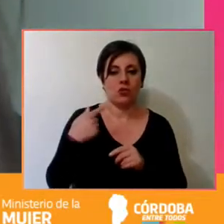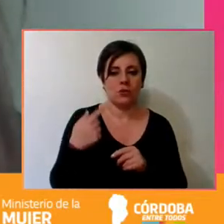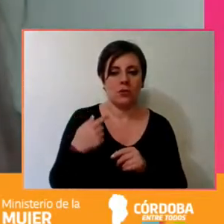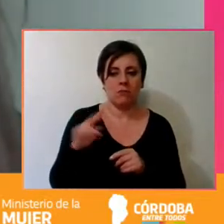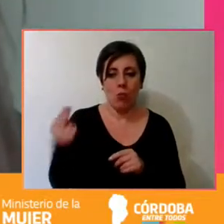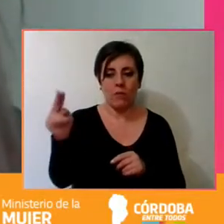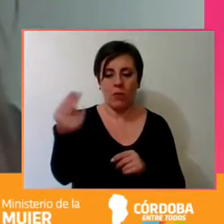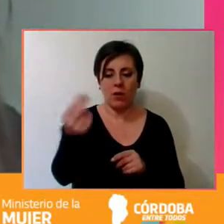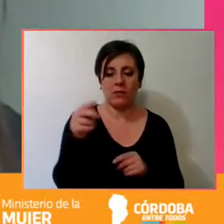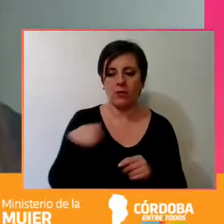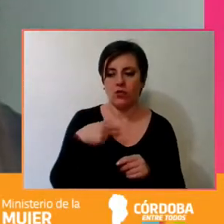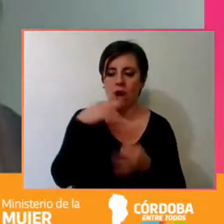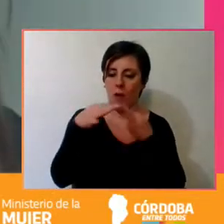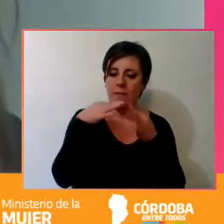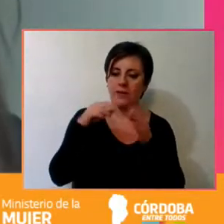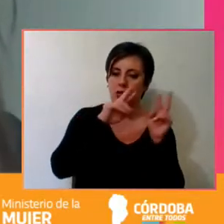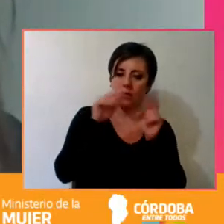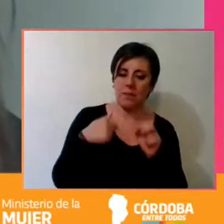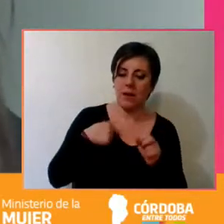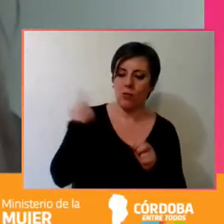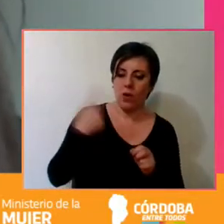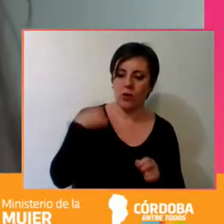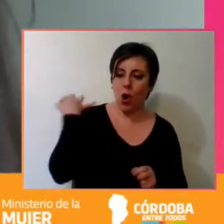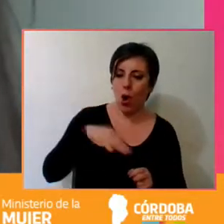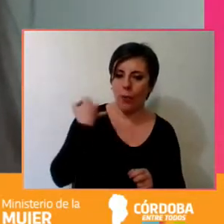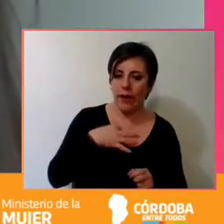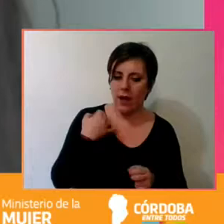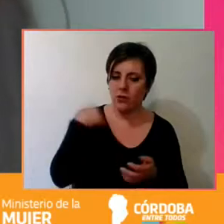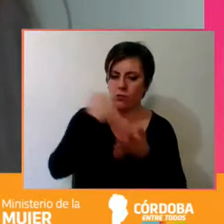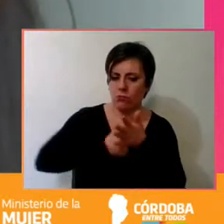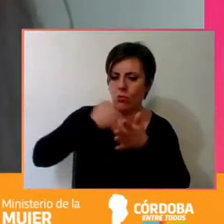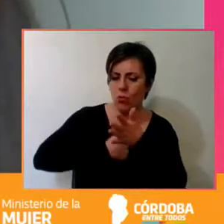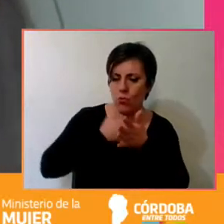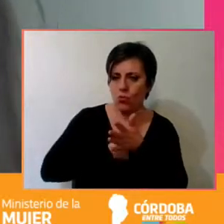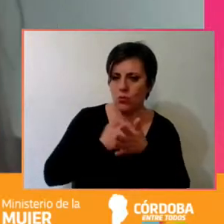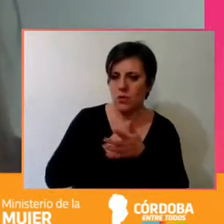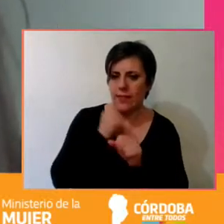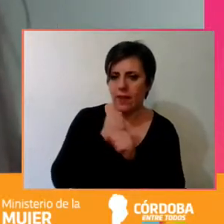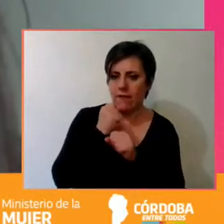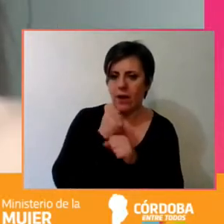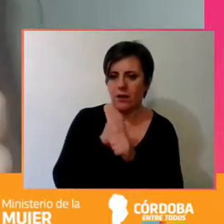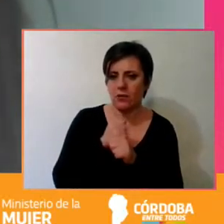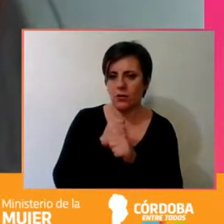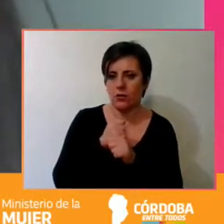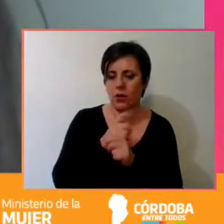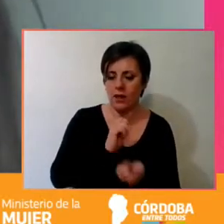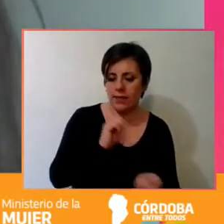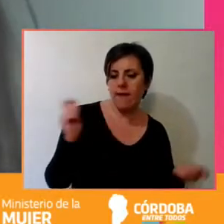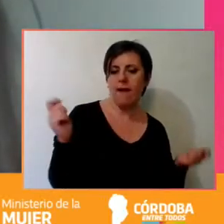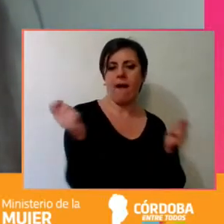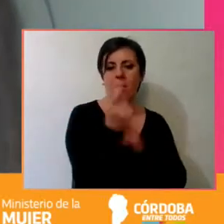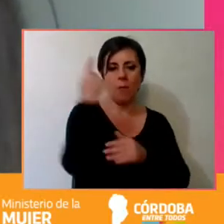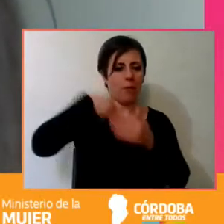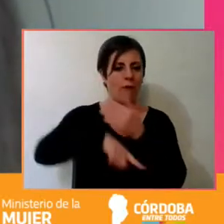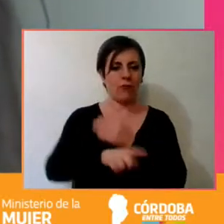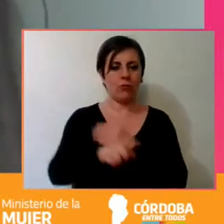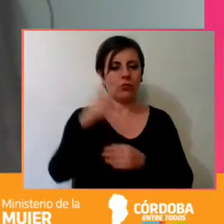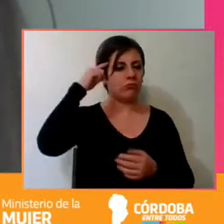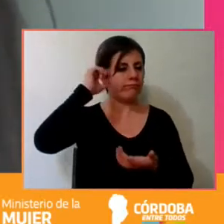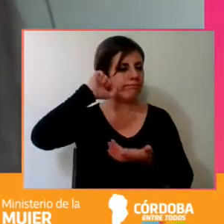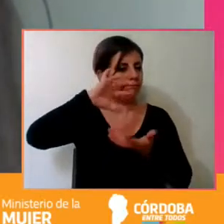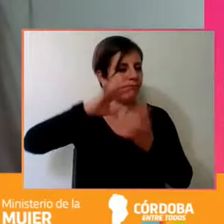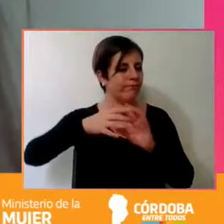conversando de estos temas y por lo tanto es una obligación seguir trabajando adelante en que modifiquemos profundos patrones culturales